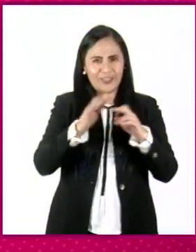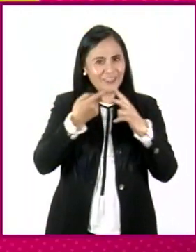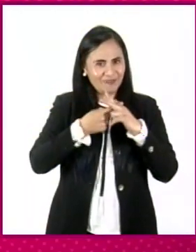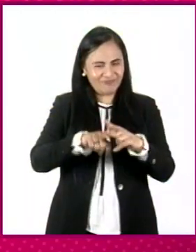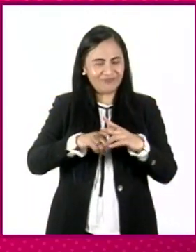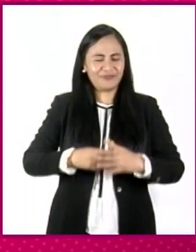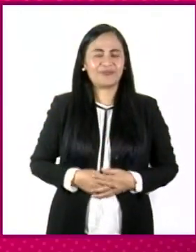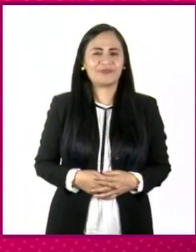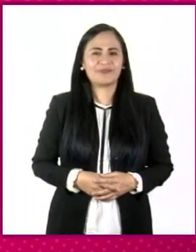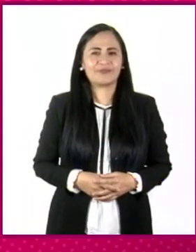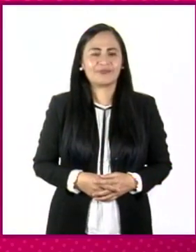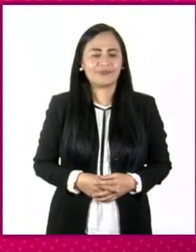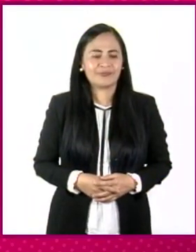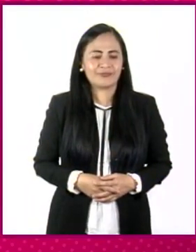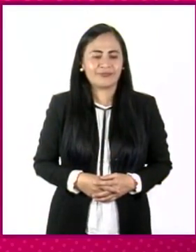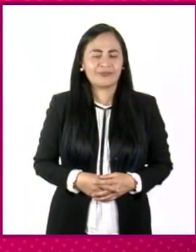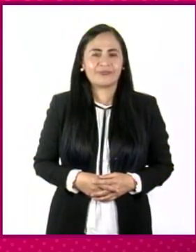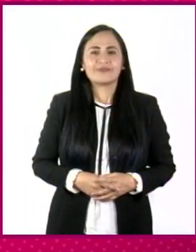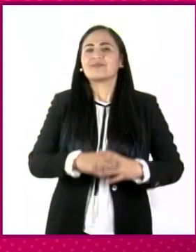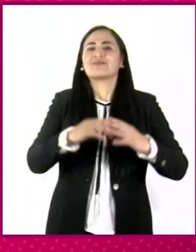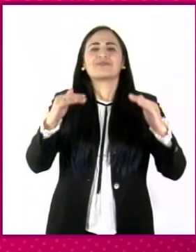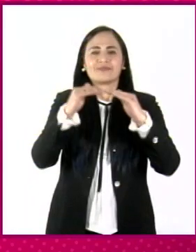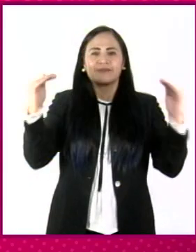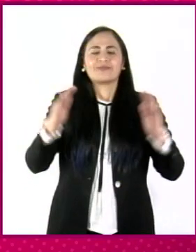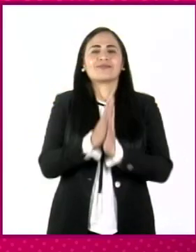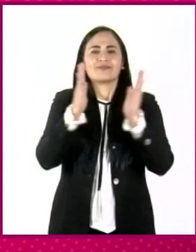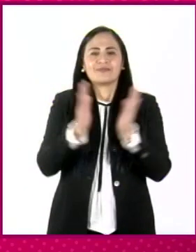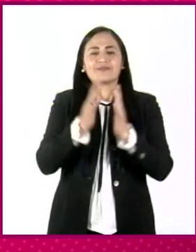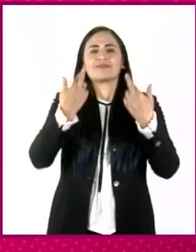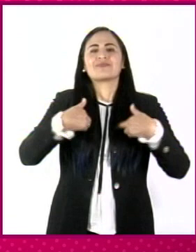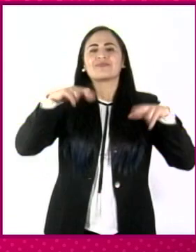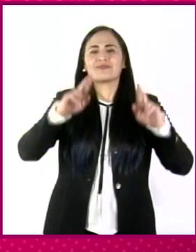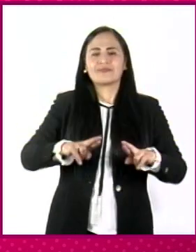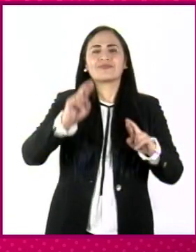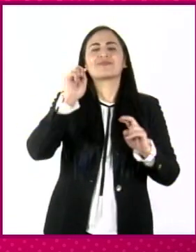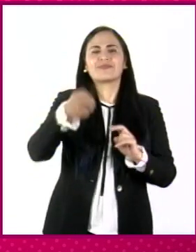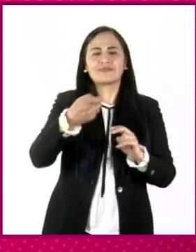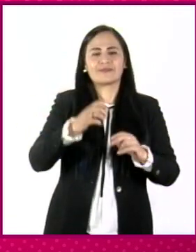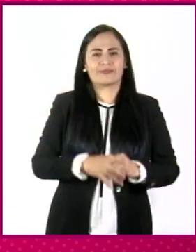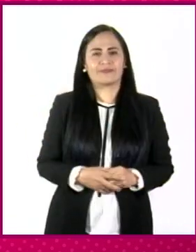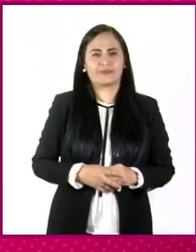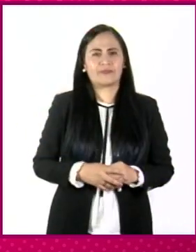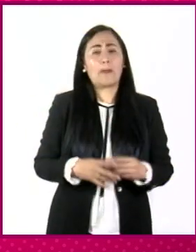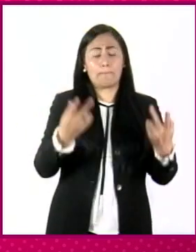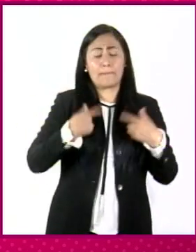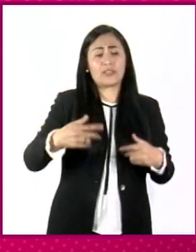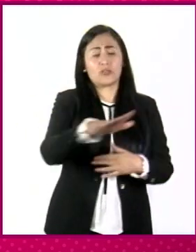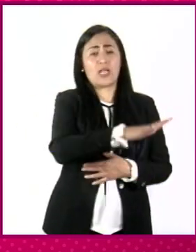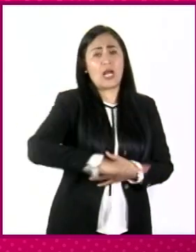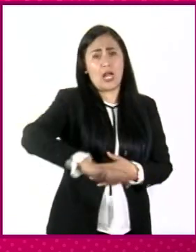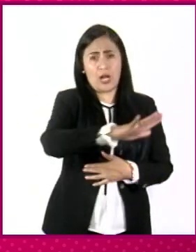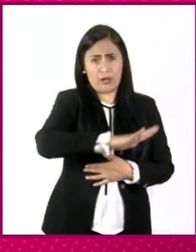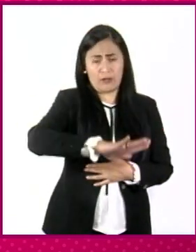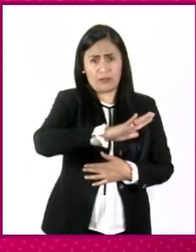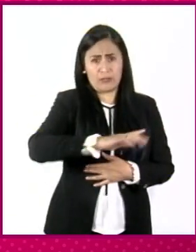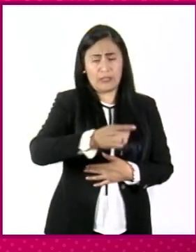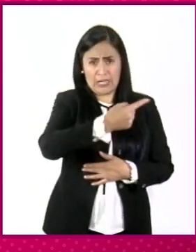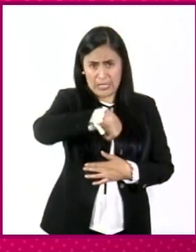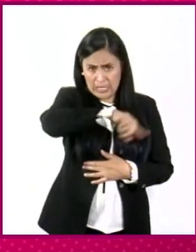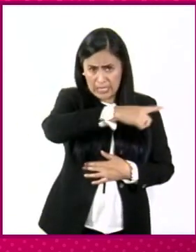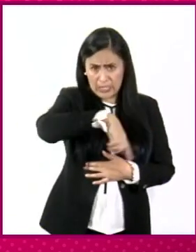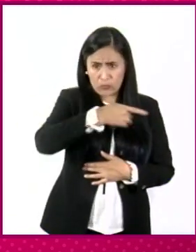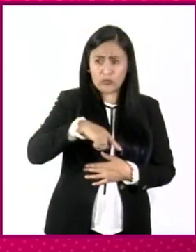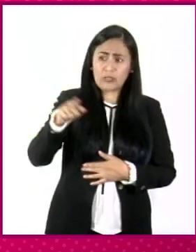¡Comenzamos! La democracia representativa en realidad es a partir de que los ciudadanos otorgan a